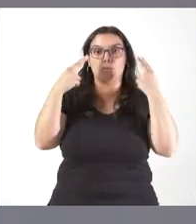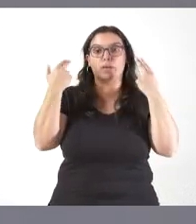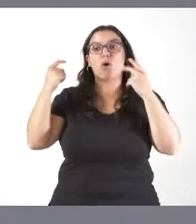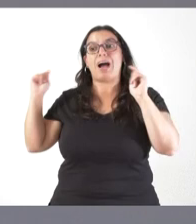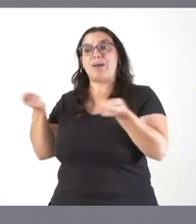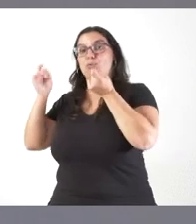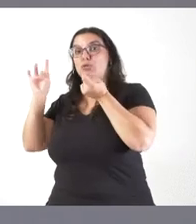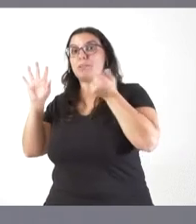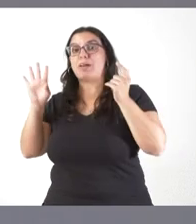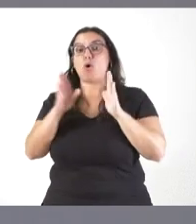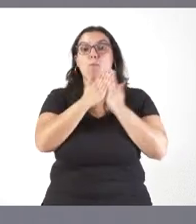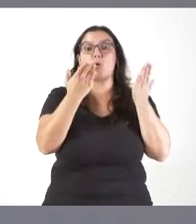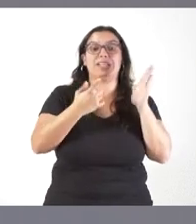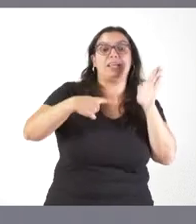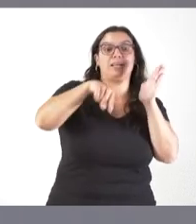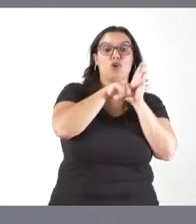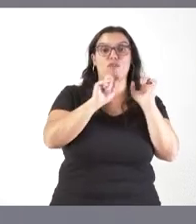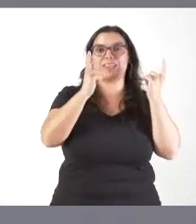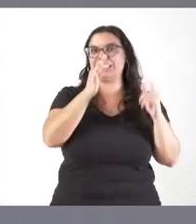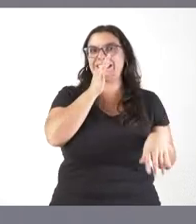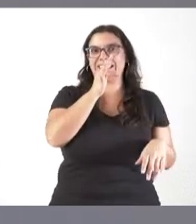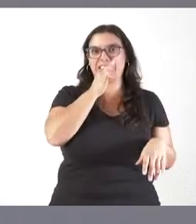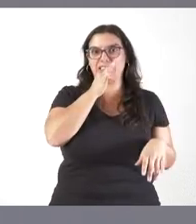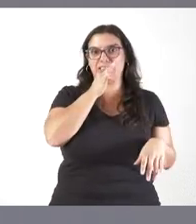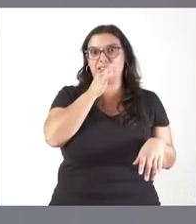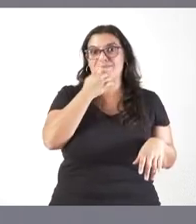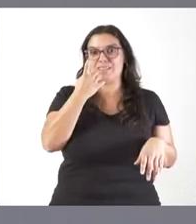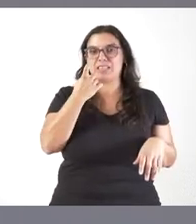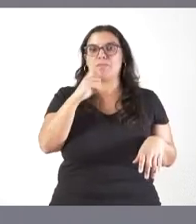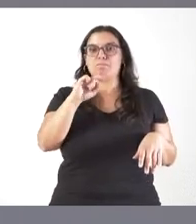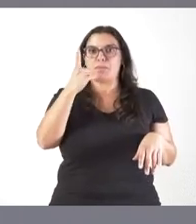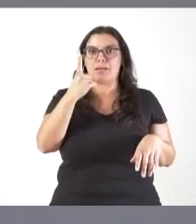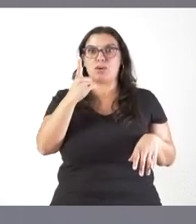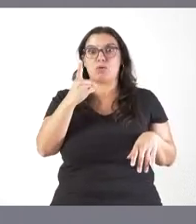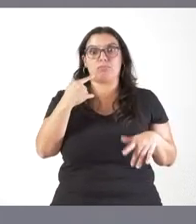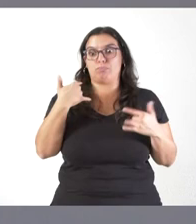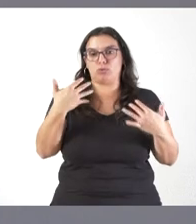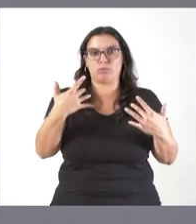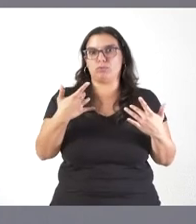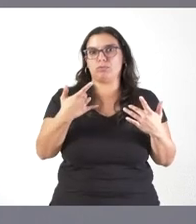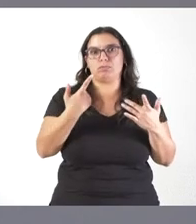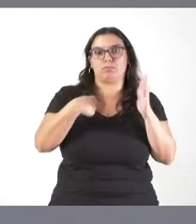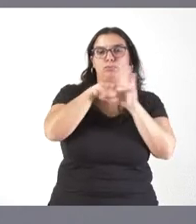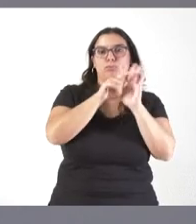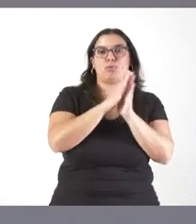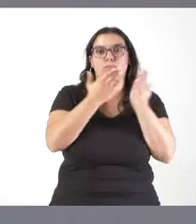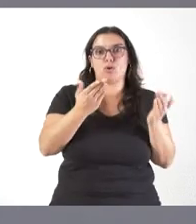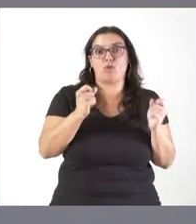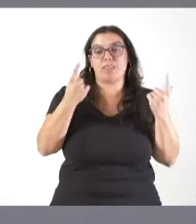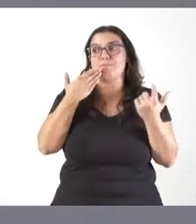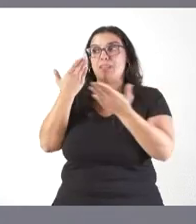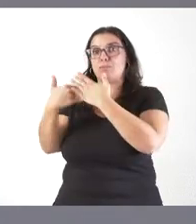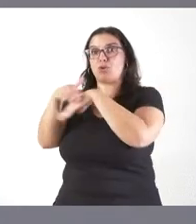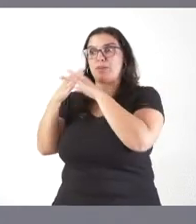pero todavía no está en vigor va a ser necesario que cuanto antes se ponga en vigor pedimos que al gobierno que agilice